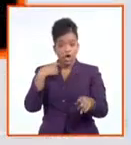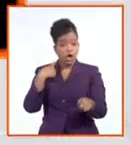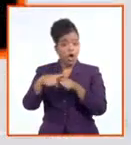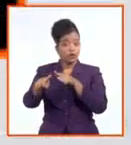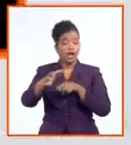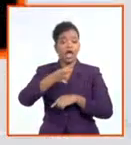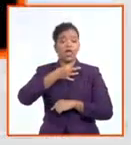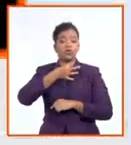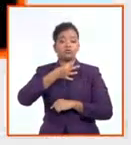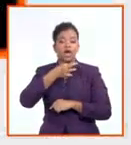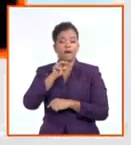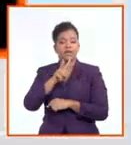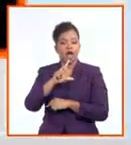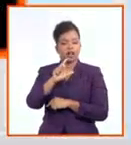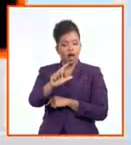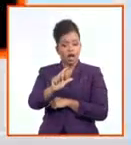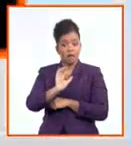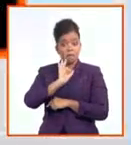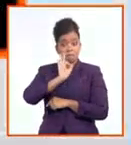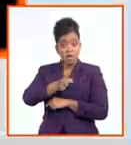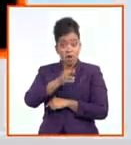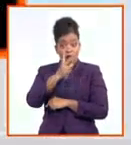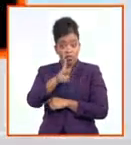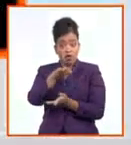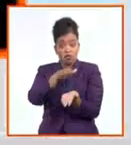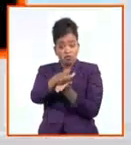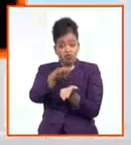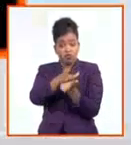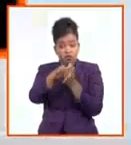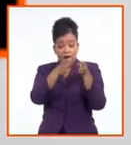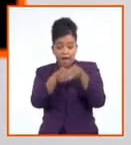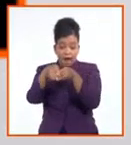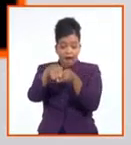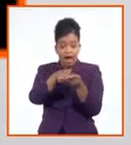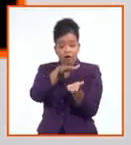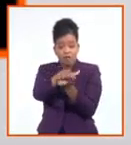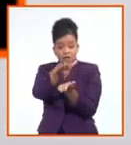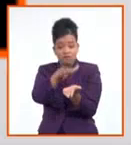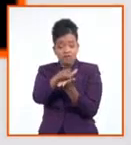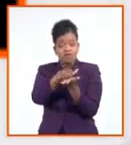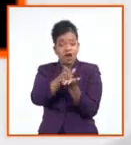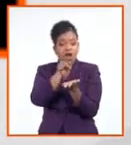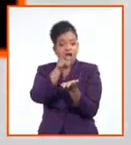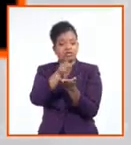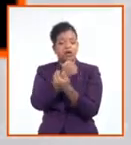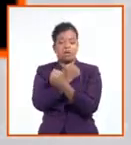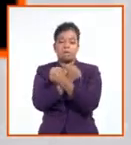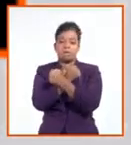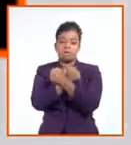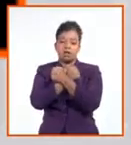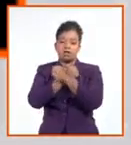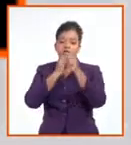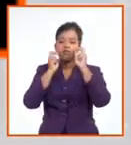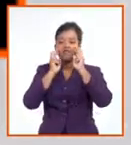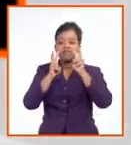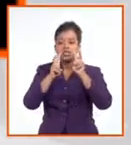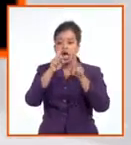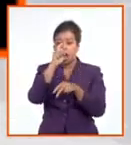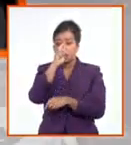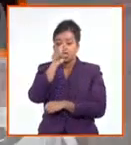ambos hechos se puso de manifiesto, es decir, el riesgo de las vidas de menores